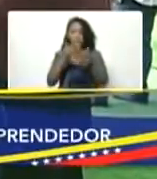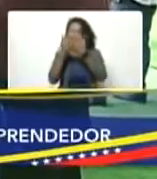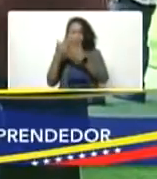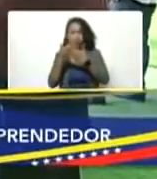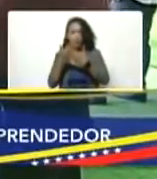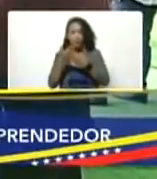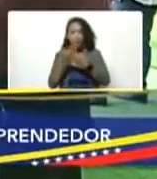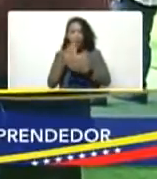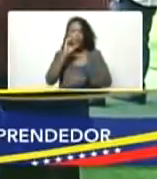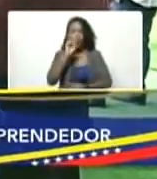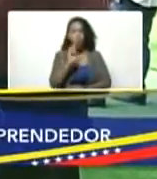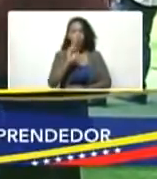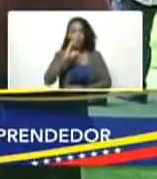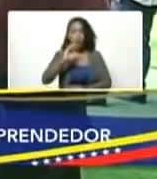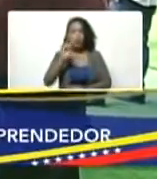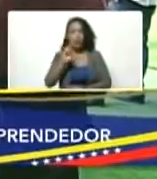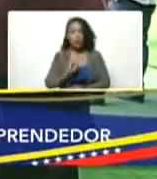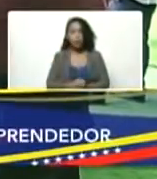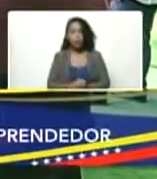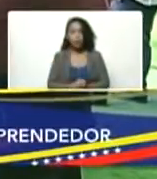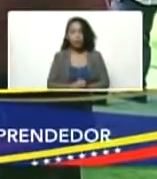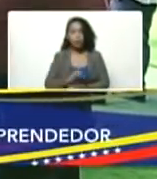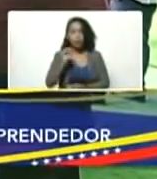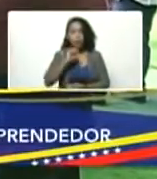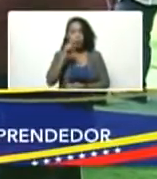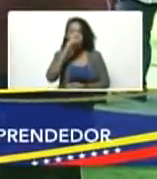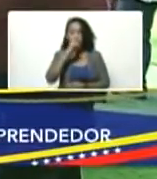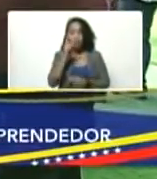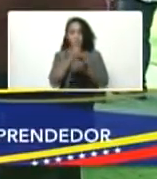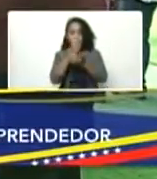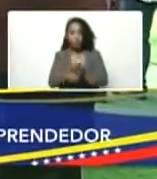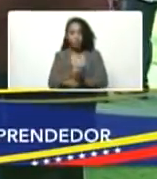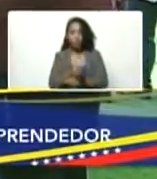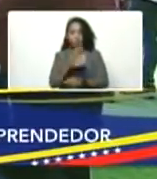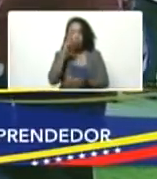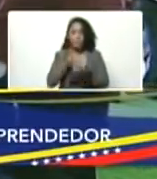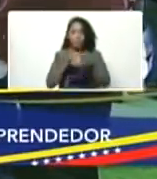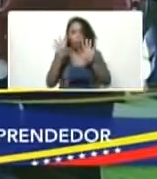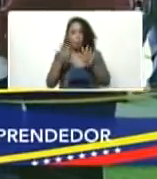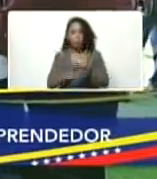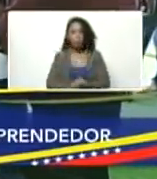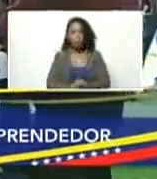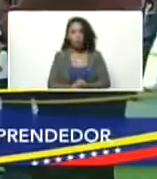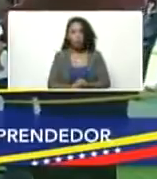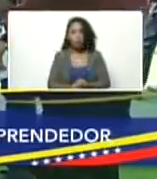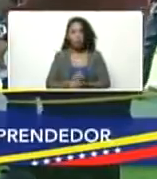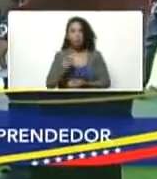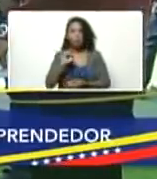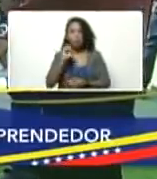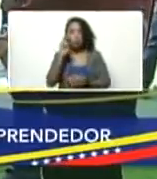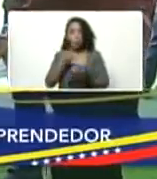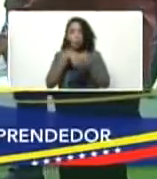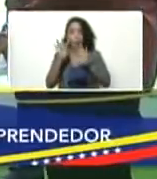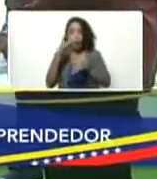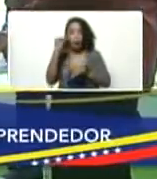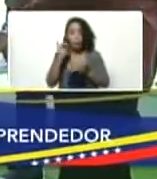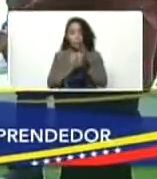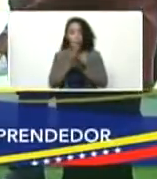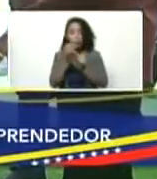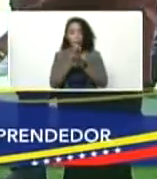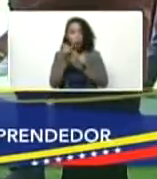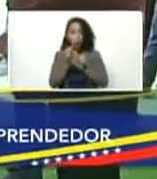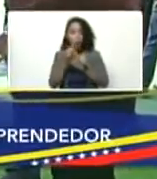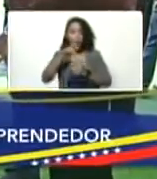UCB. UCB. Sí, señor. ¿En qué año te graduaste? En el 2009. 2009. Uh-huh. ¿Y tienes un emprendimiento